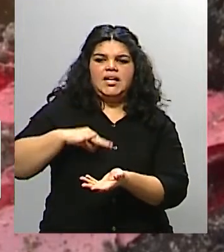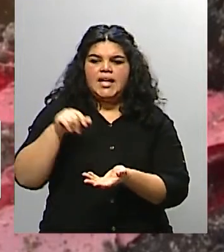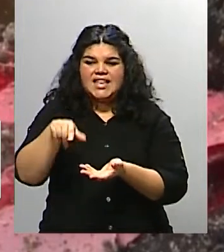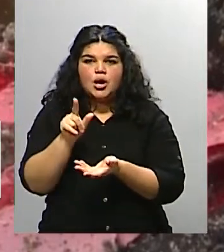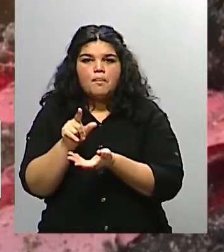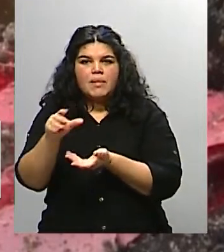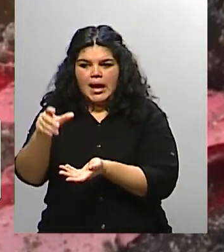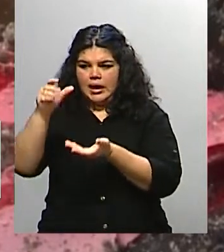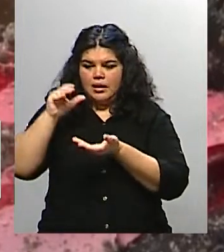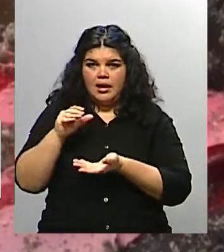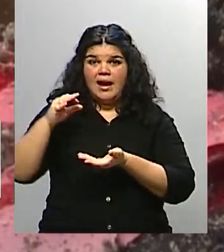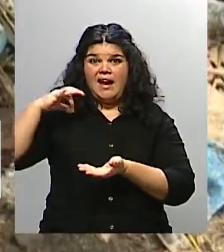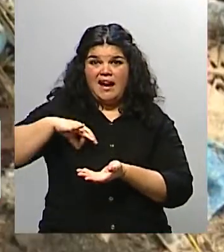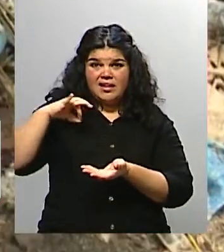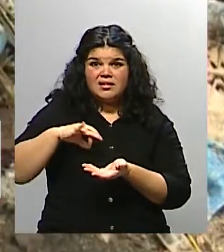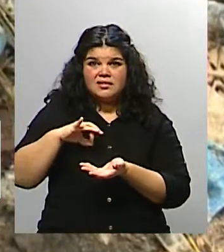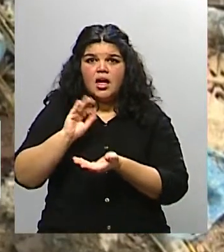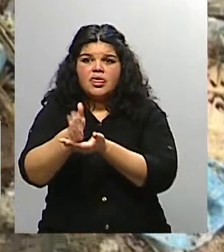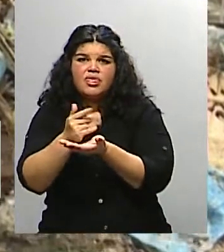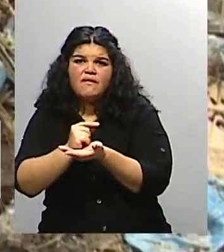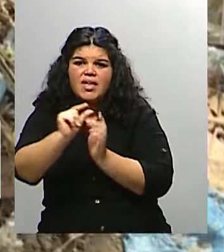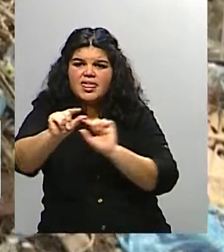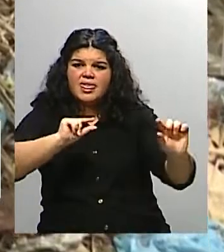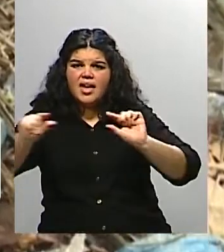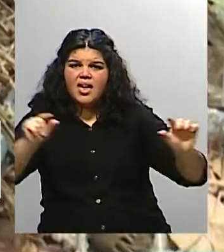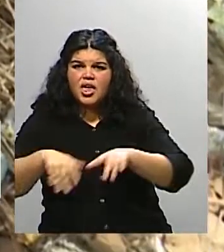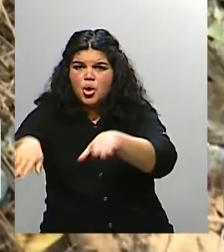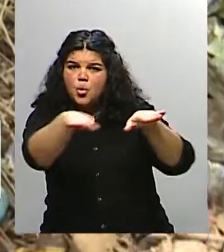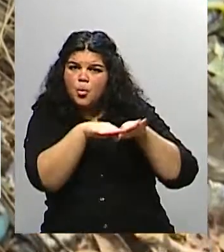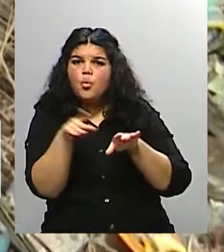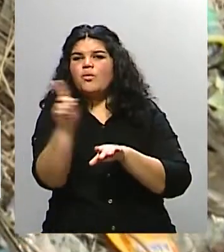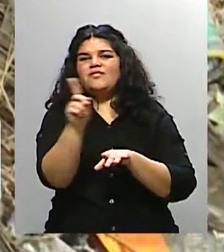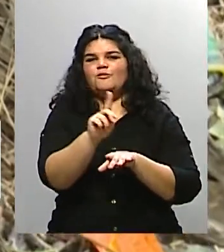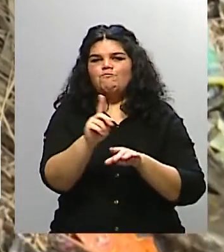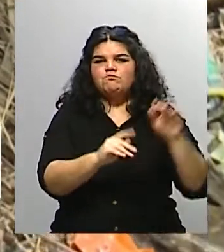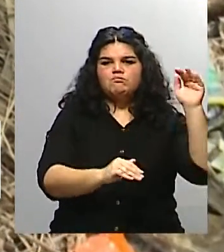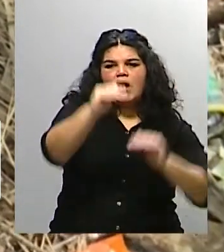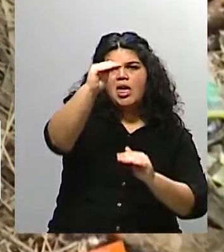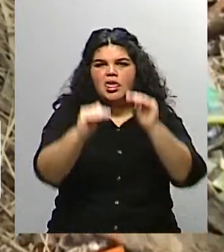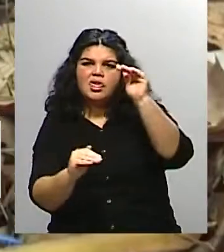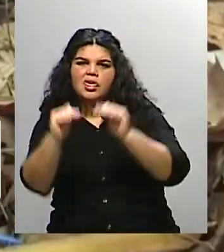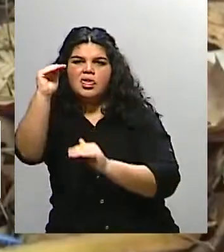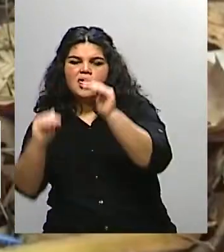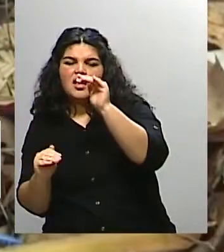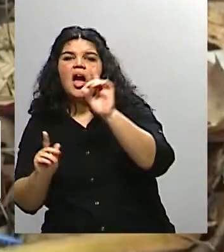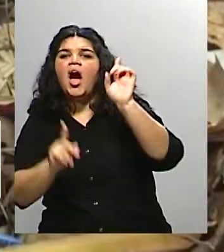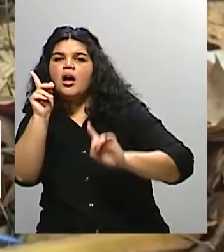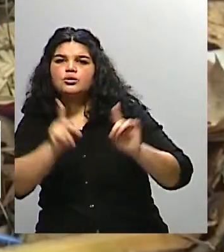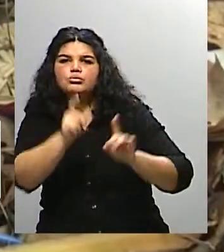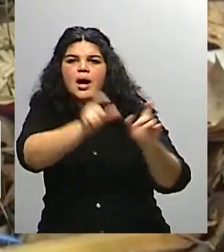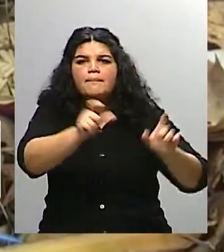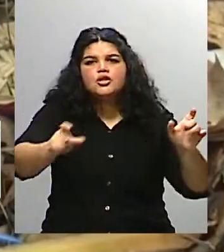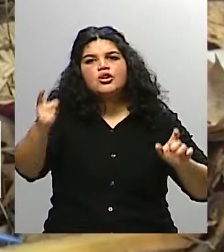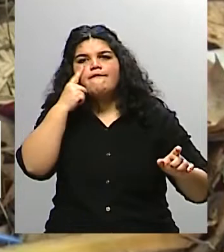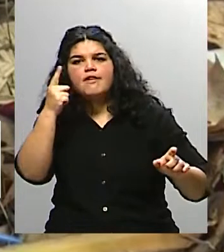inequitativa, y generalmente la población de personas que tienen poco o ningún acceso a